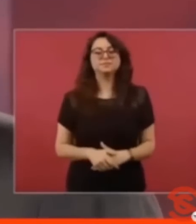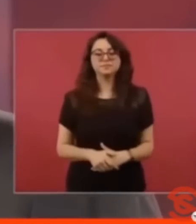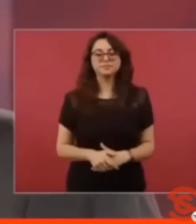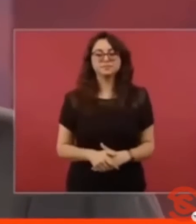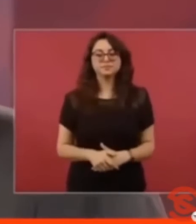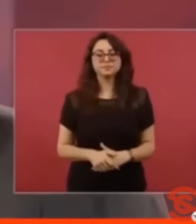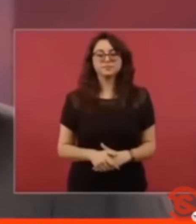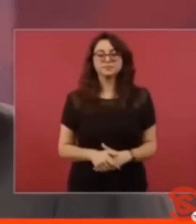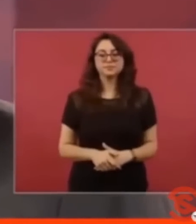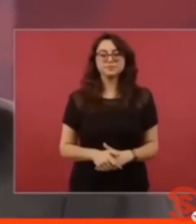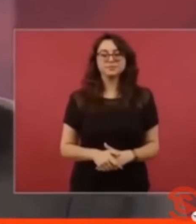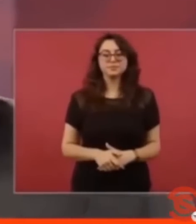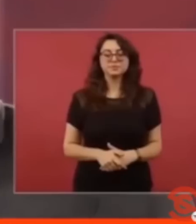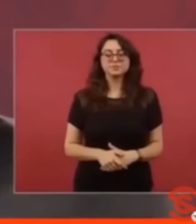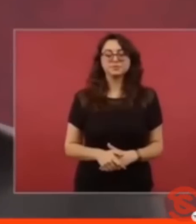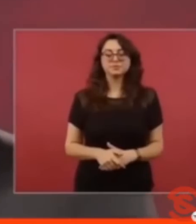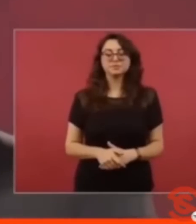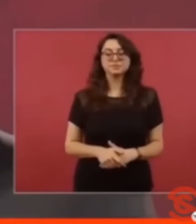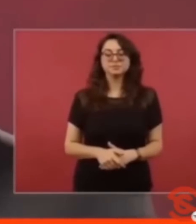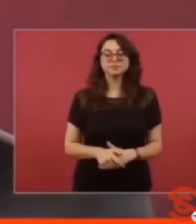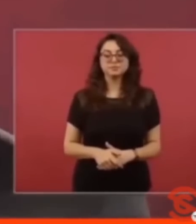Es